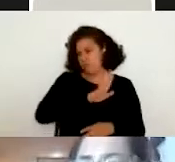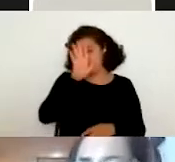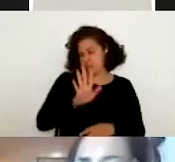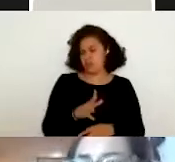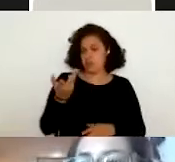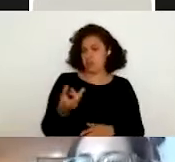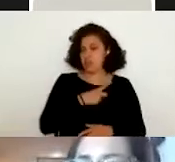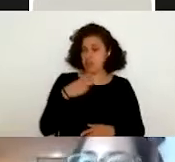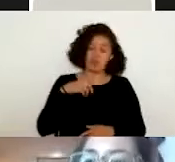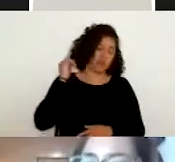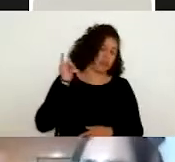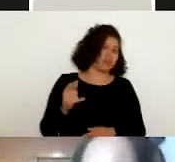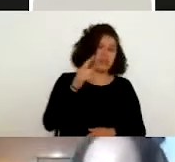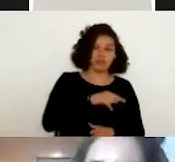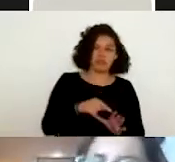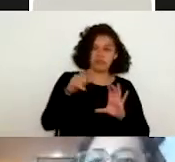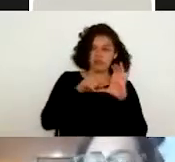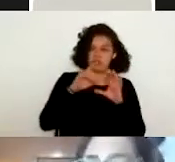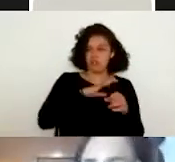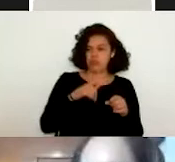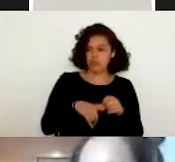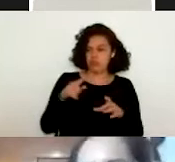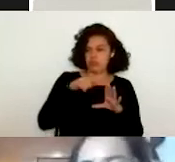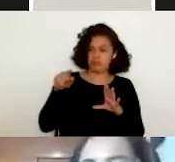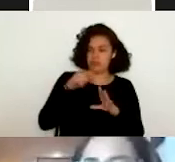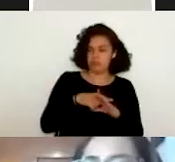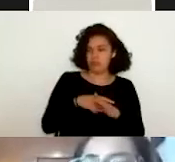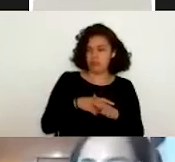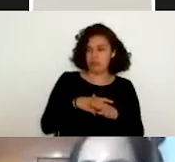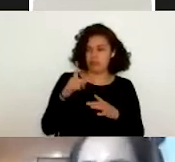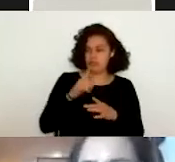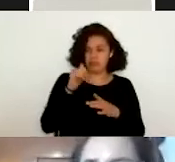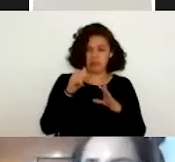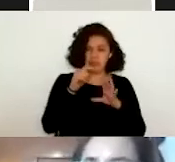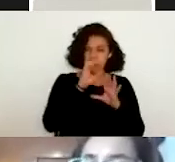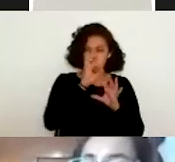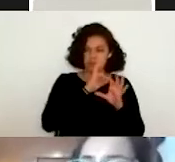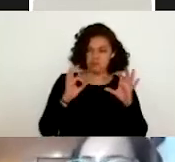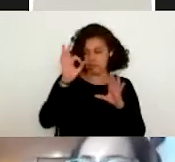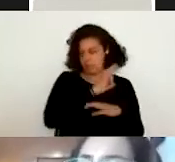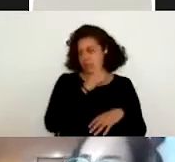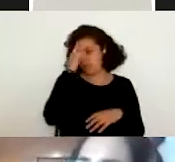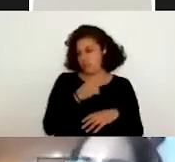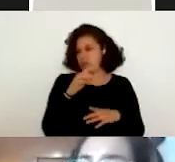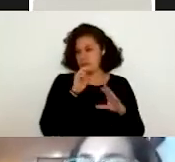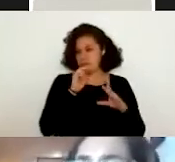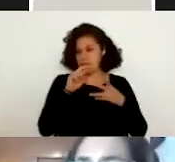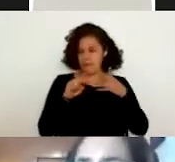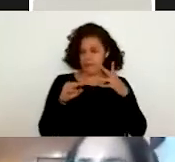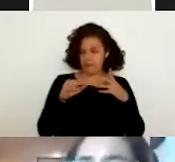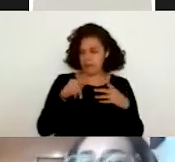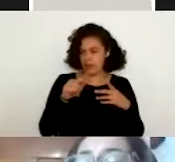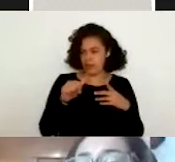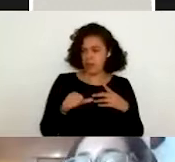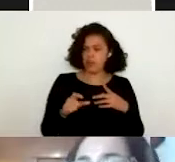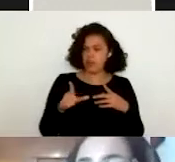el objetivo específico salga del general y que de los específicos salgan las metas. Entonces, aunque pareciera que repetimos